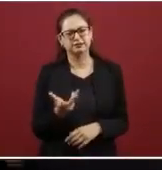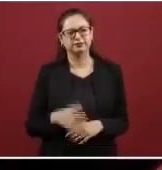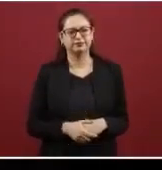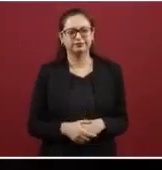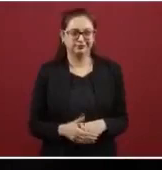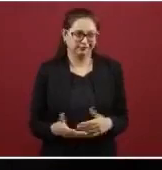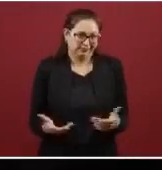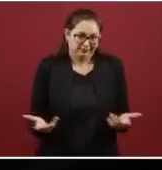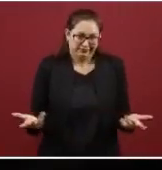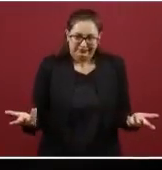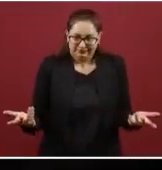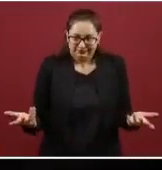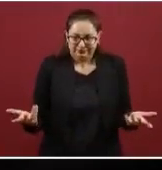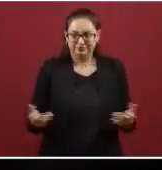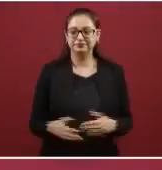Entonces,